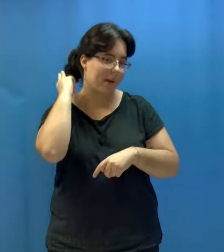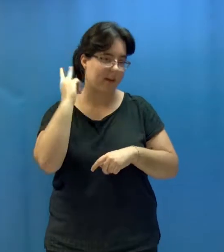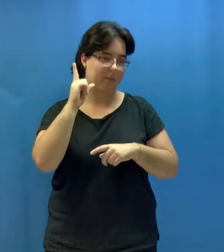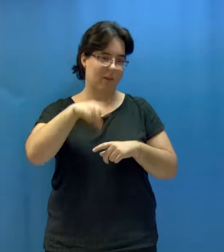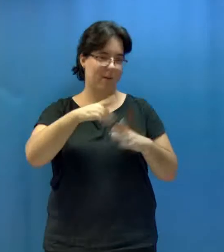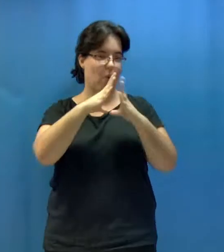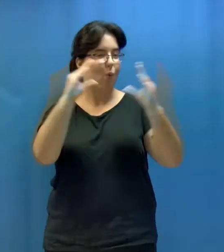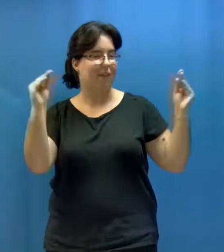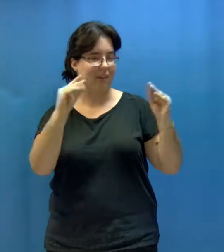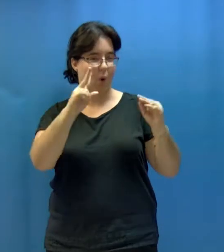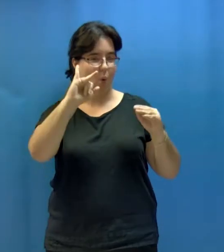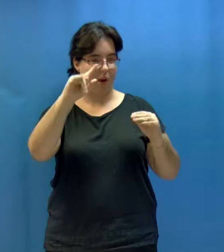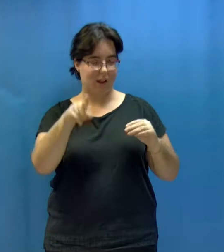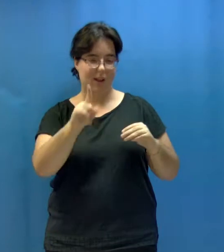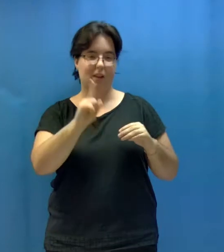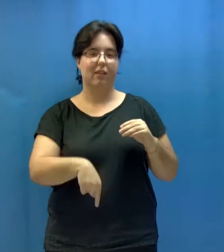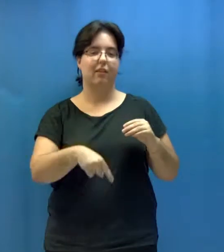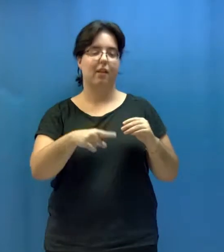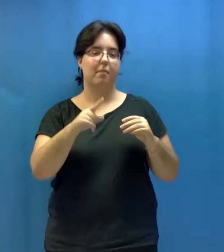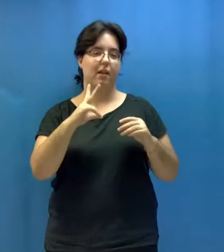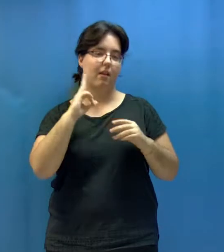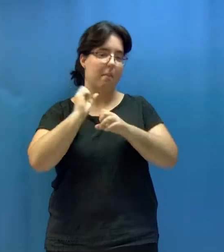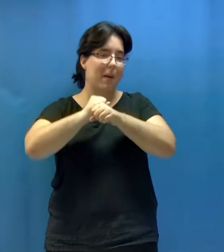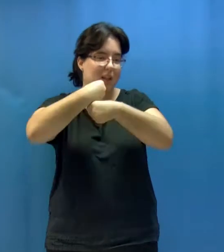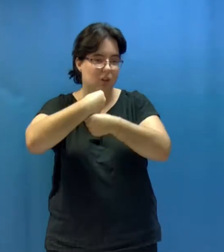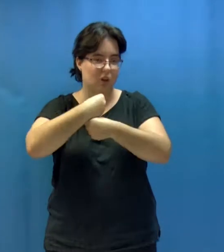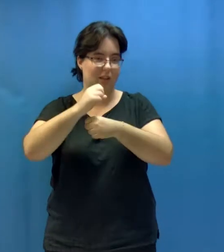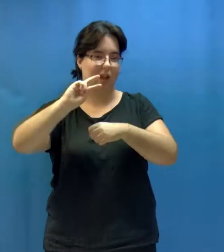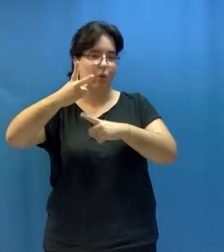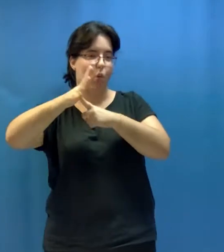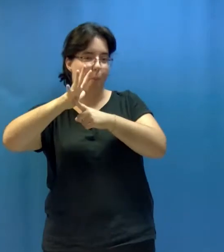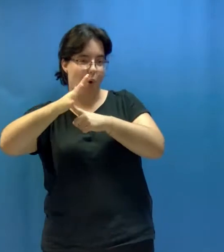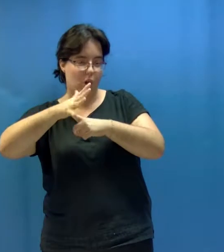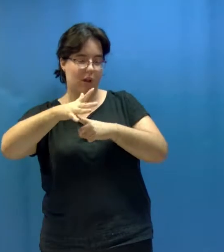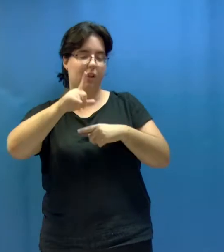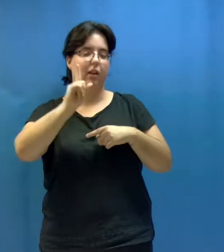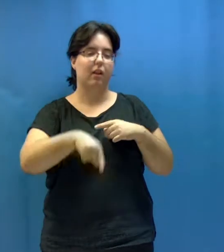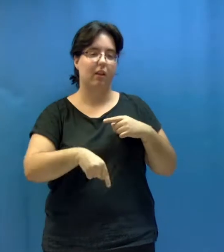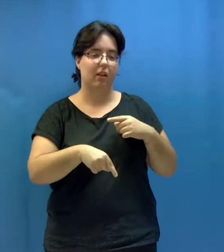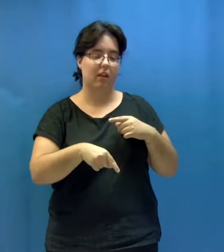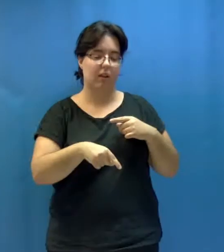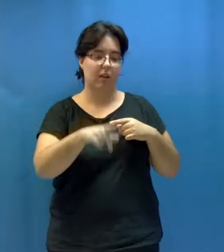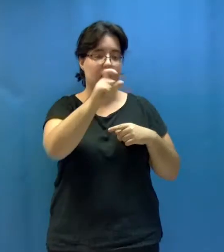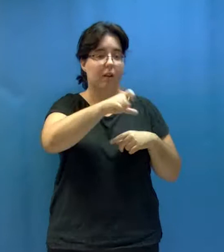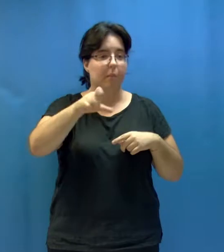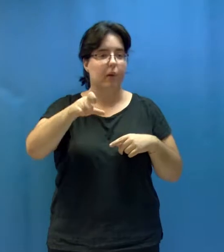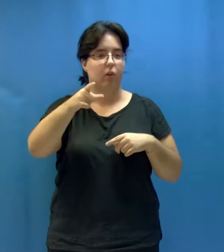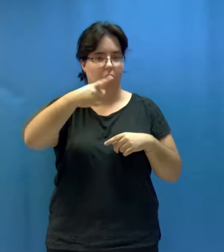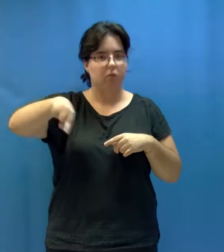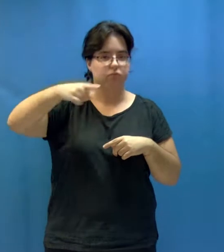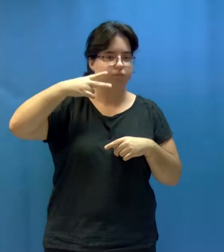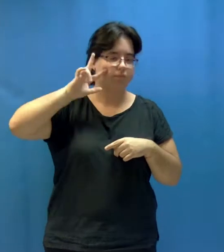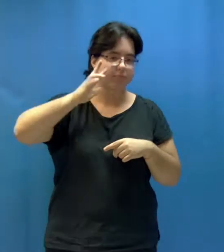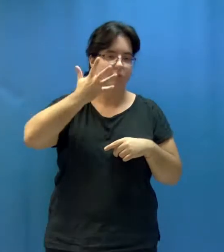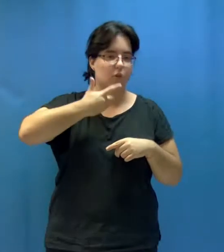Lidón y Pensionistas del Segomolí y Club de Personas Mayores. De las personas también que por su dedicación y conocimiento en la materia de competencia de este